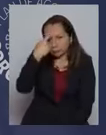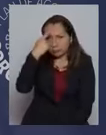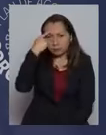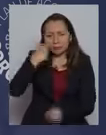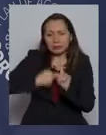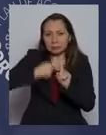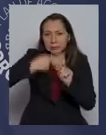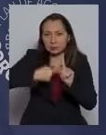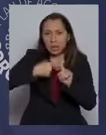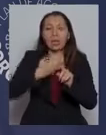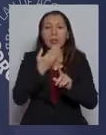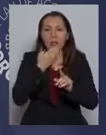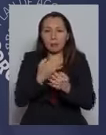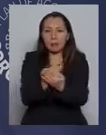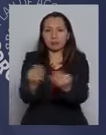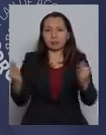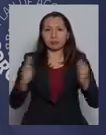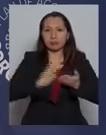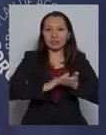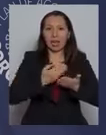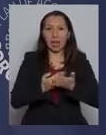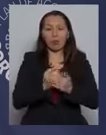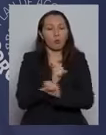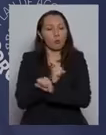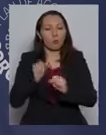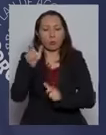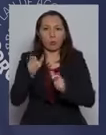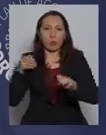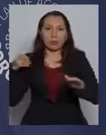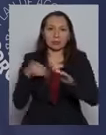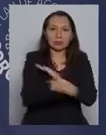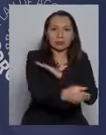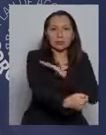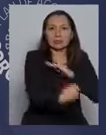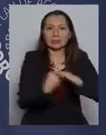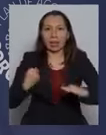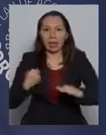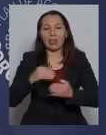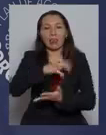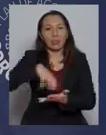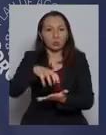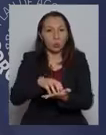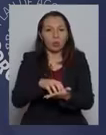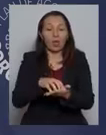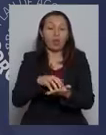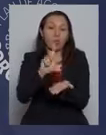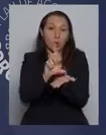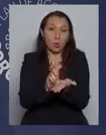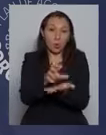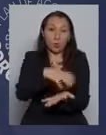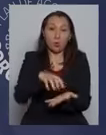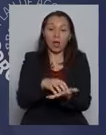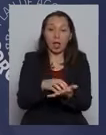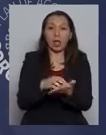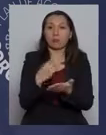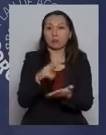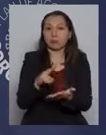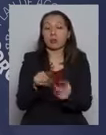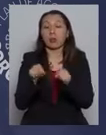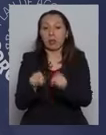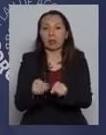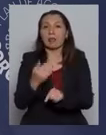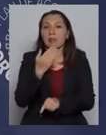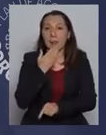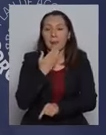temperatura, también los cordones sanitarios, donde las personas no pueden entrar y salir de su lugar, de su comuna,